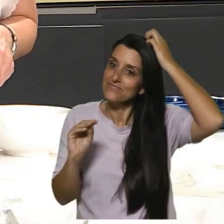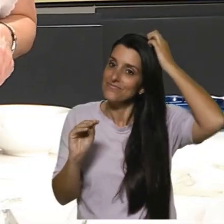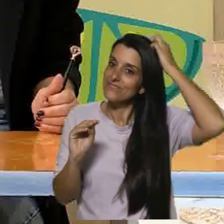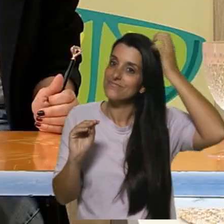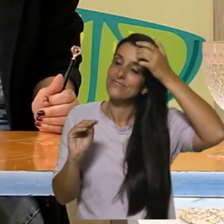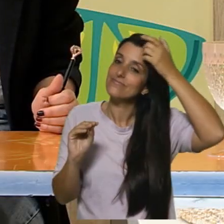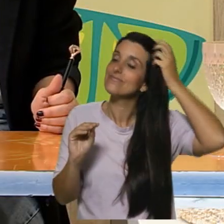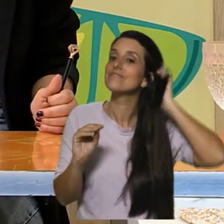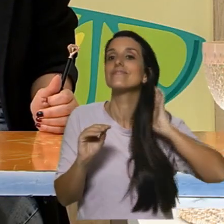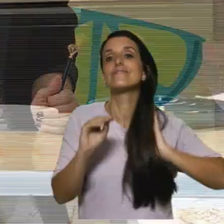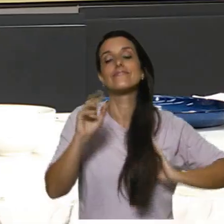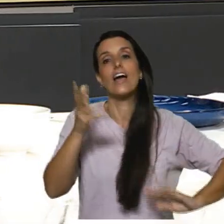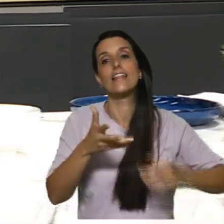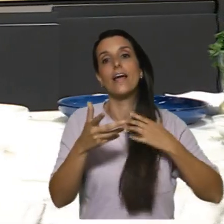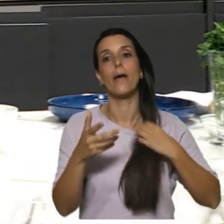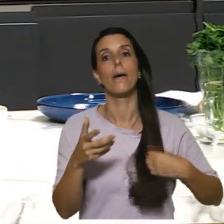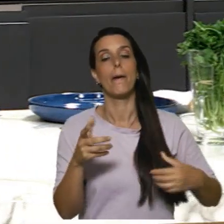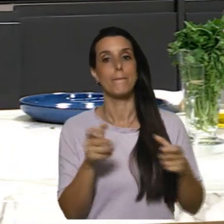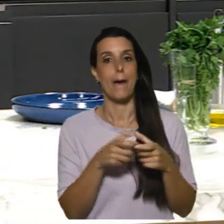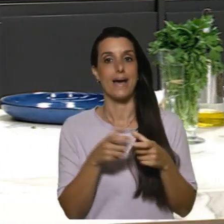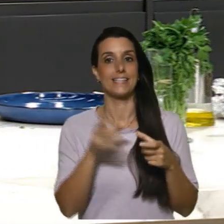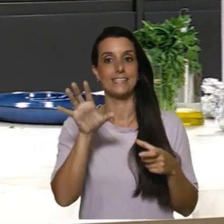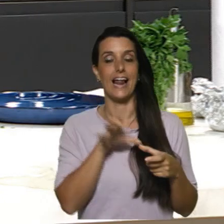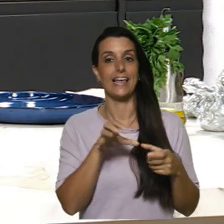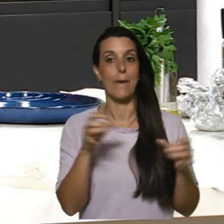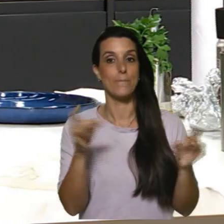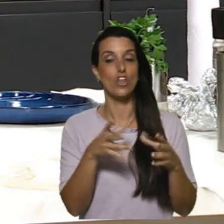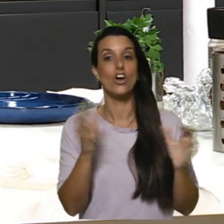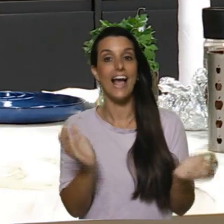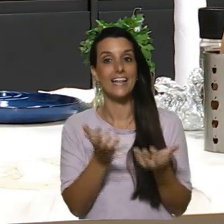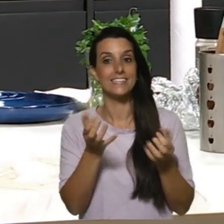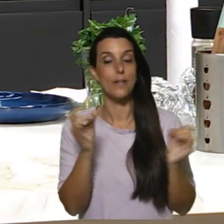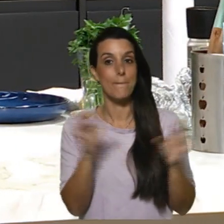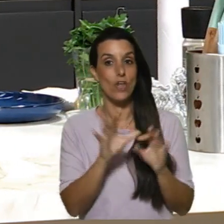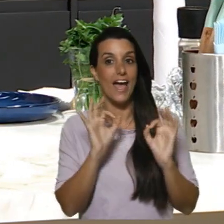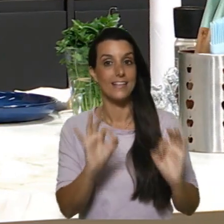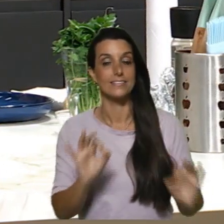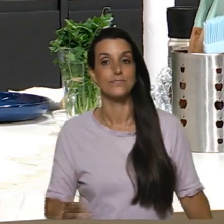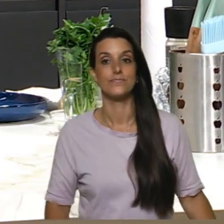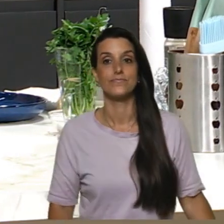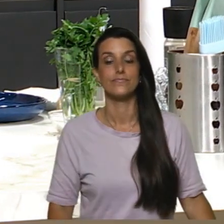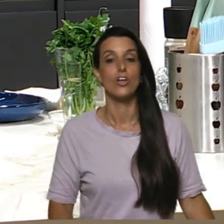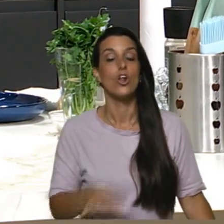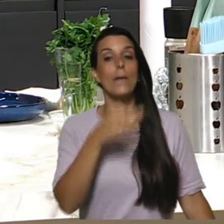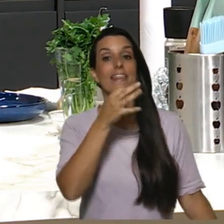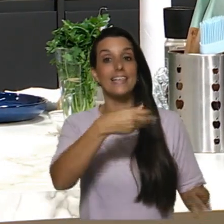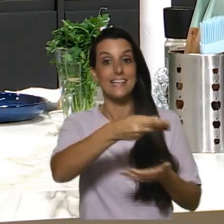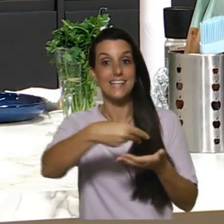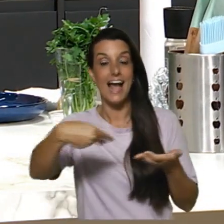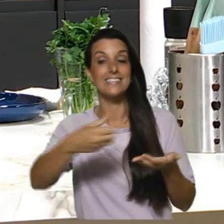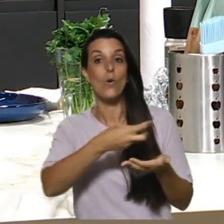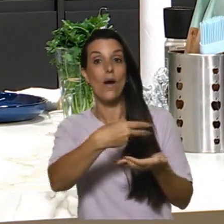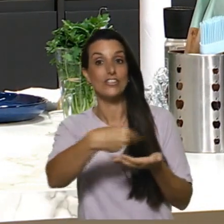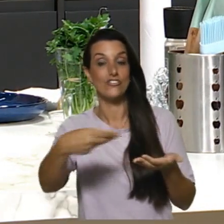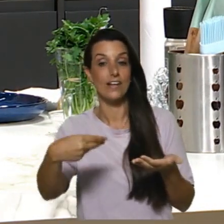está. Mira, acá tengo las papitas que cuando están así calentitas, como están estas, esto que me decías de la salsa, de la cantidad de